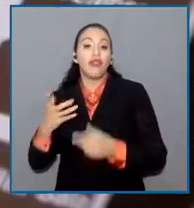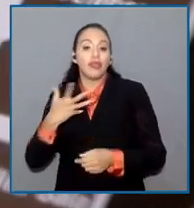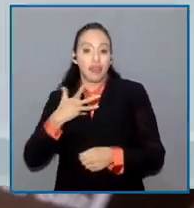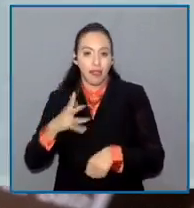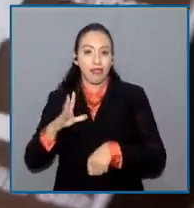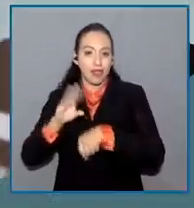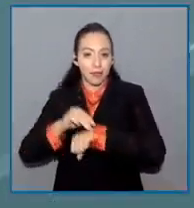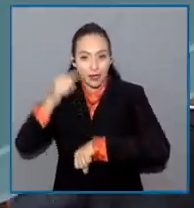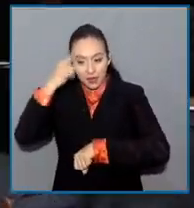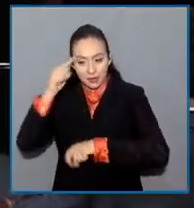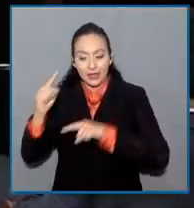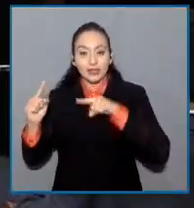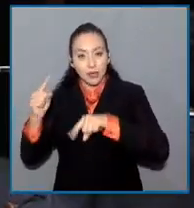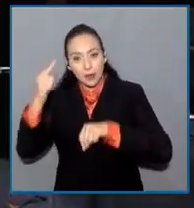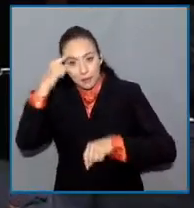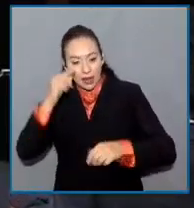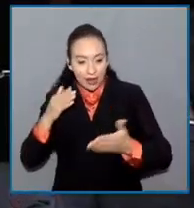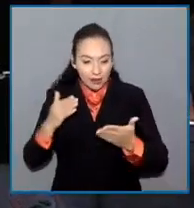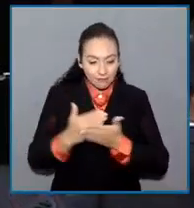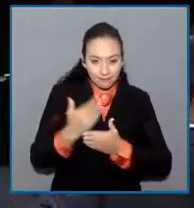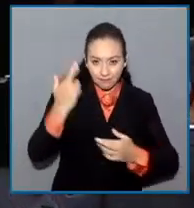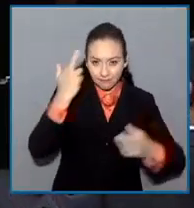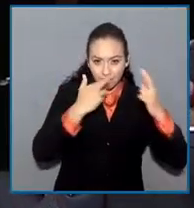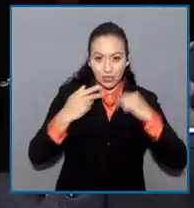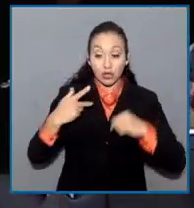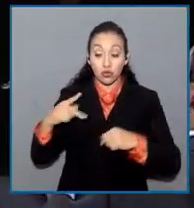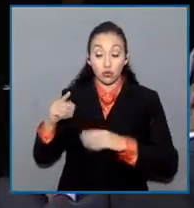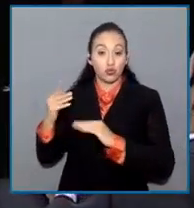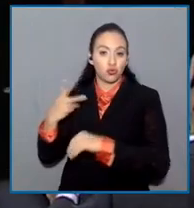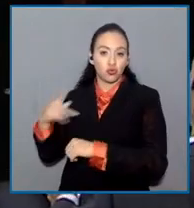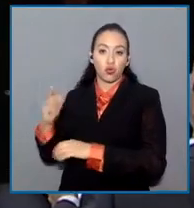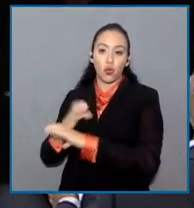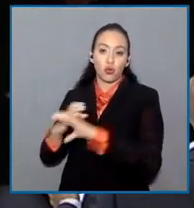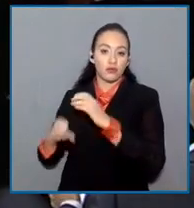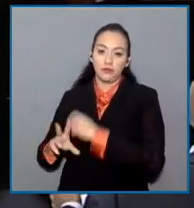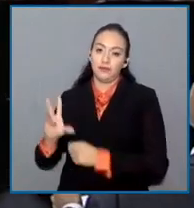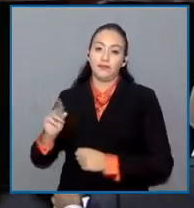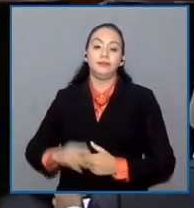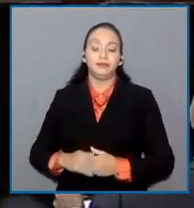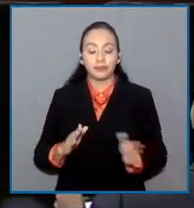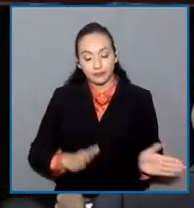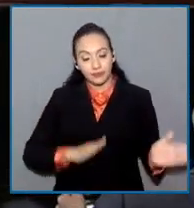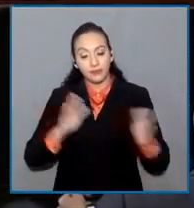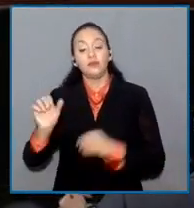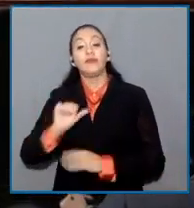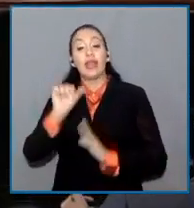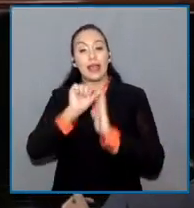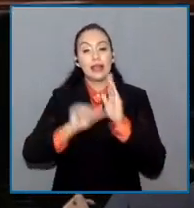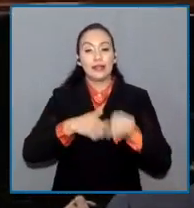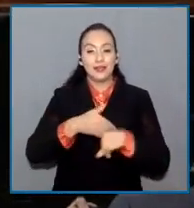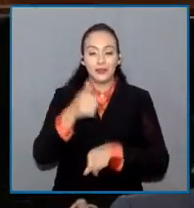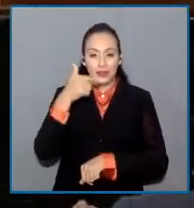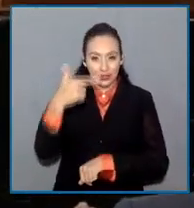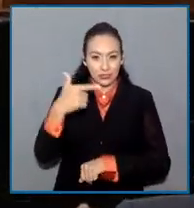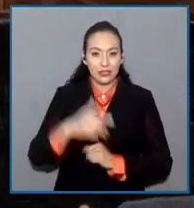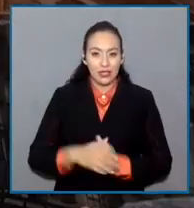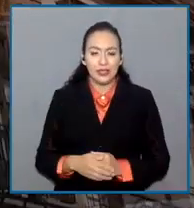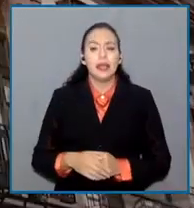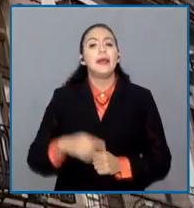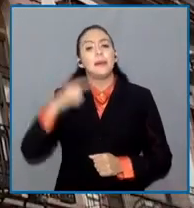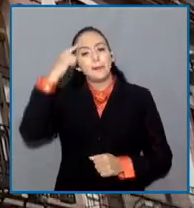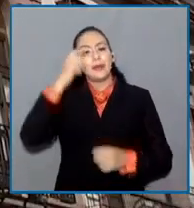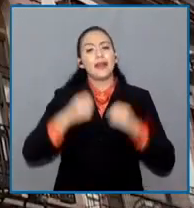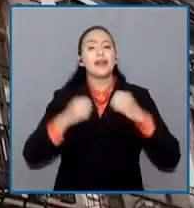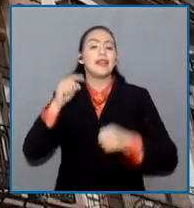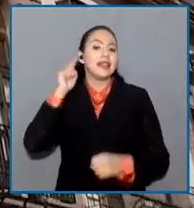personal. También declaró inconstitucional el artículo 7 del Acuerdo General del Pleno del Tribunal Superior de Justicia de Zacatecas,